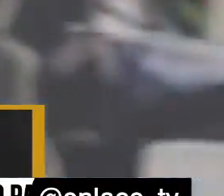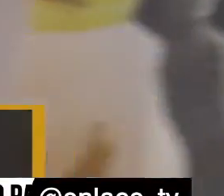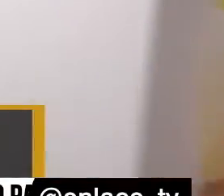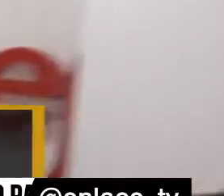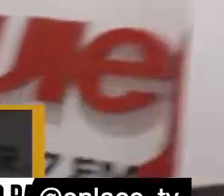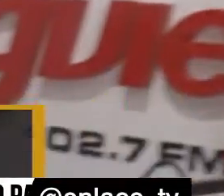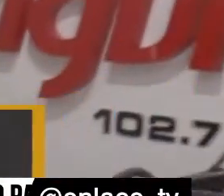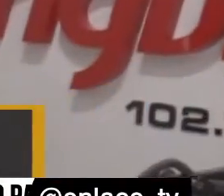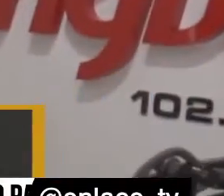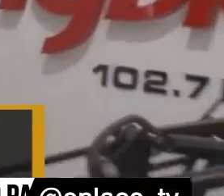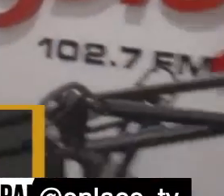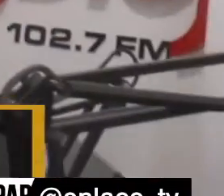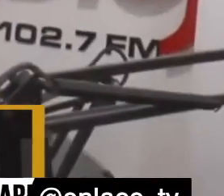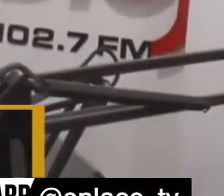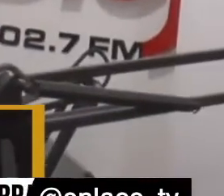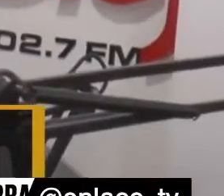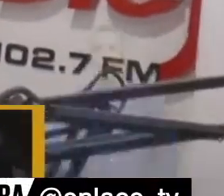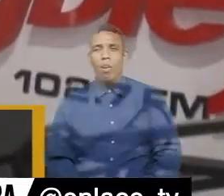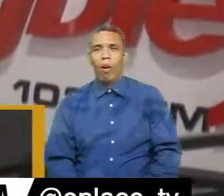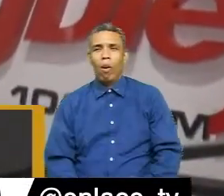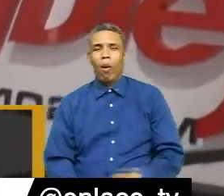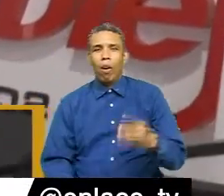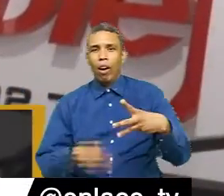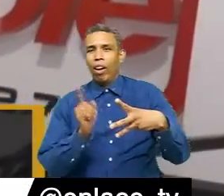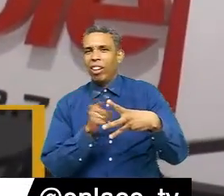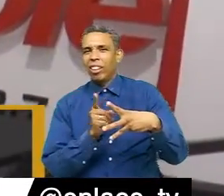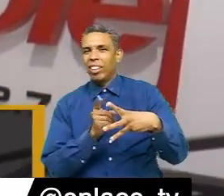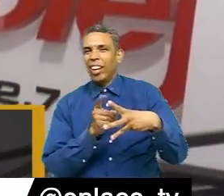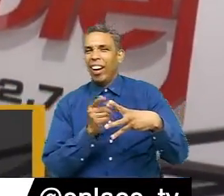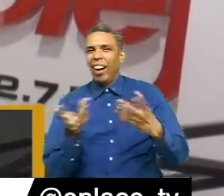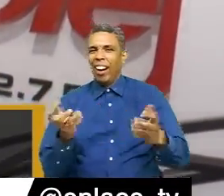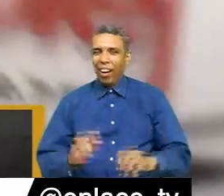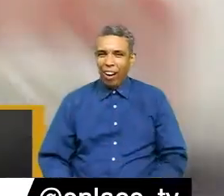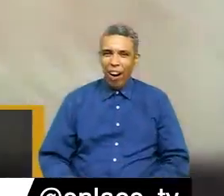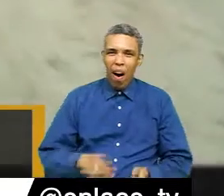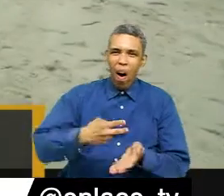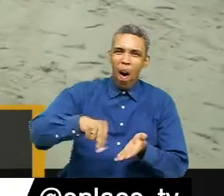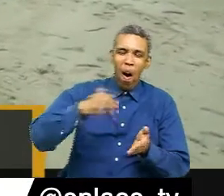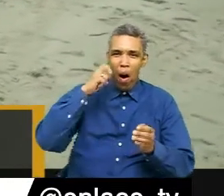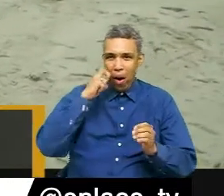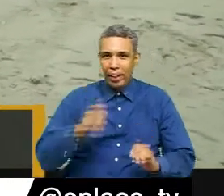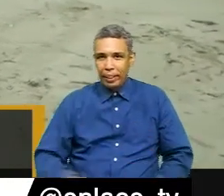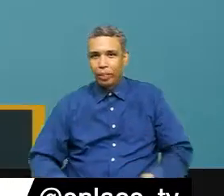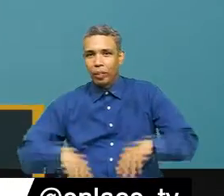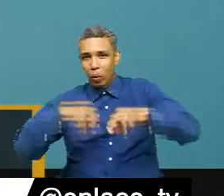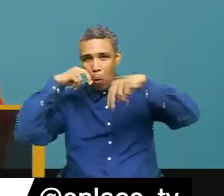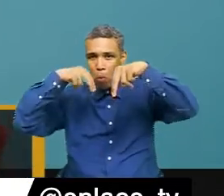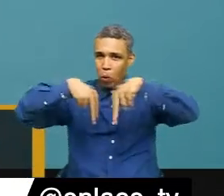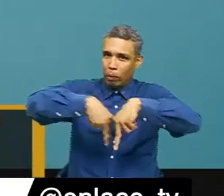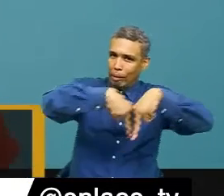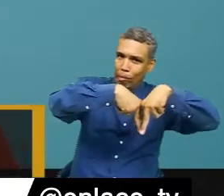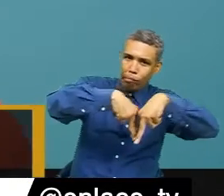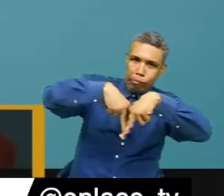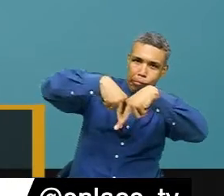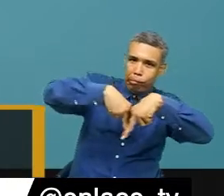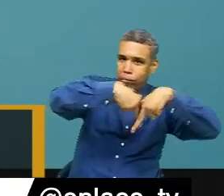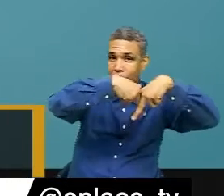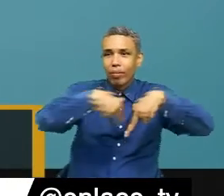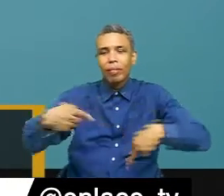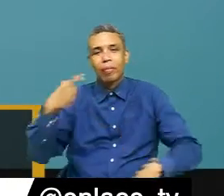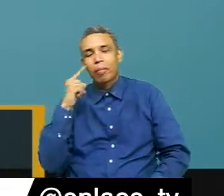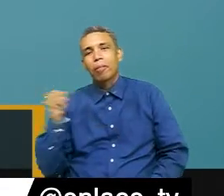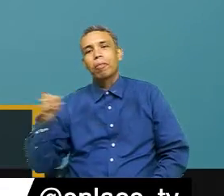Y en la casilla número 1 veamos algo de Champeta con Mr. Black, se llama Vivo por ti. Vivo feliz